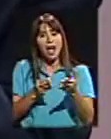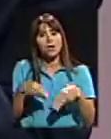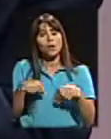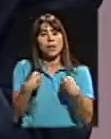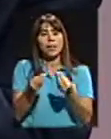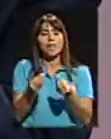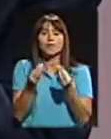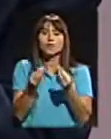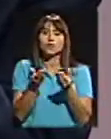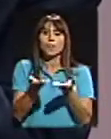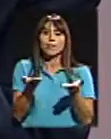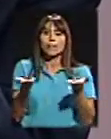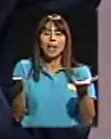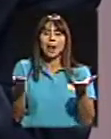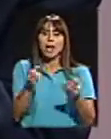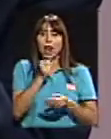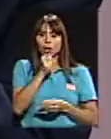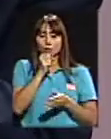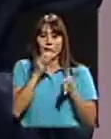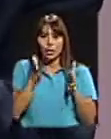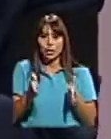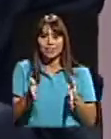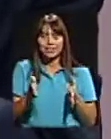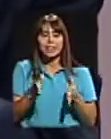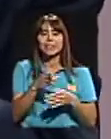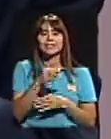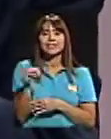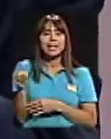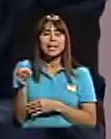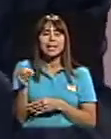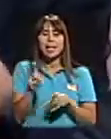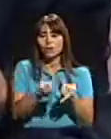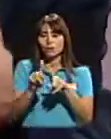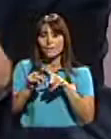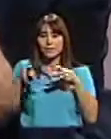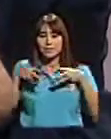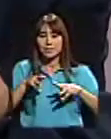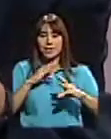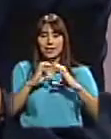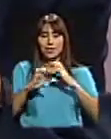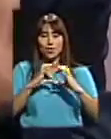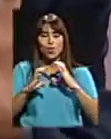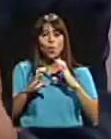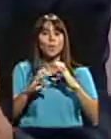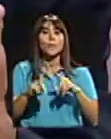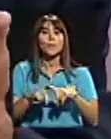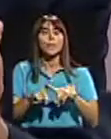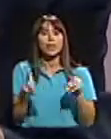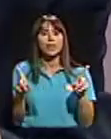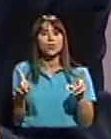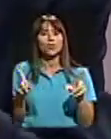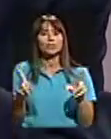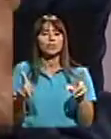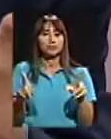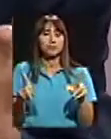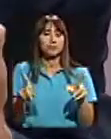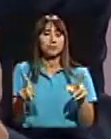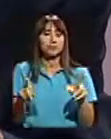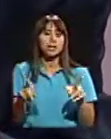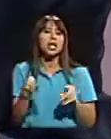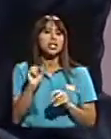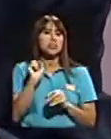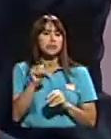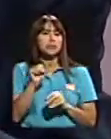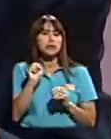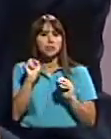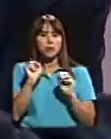material a los periodistas y a los medios, pero y sí podía darse un